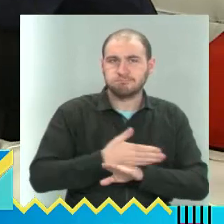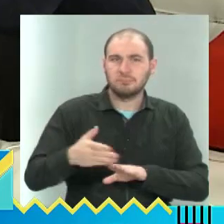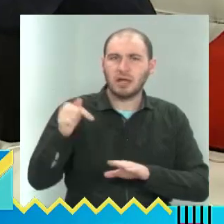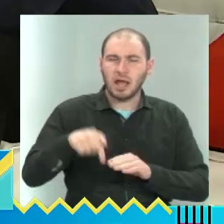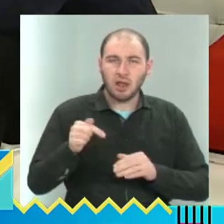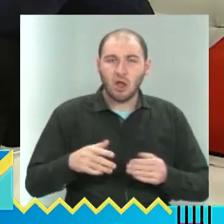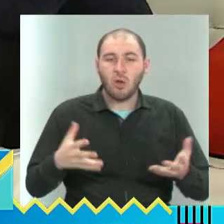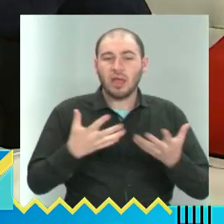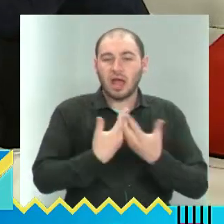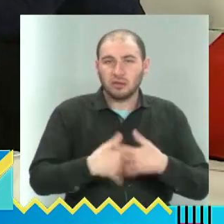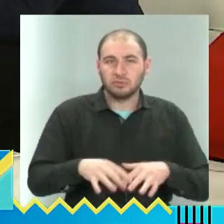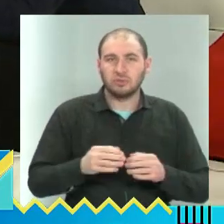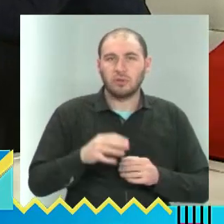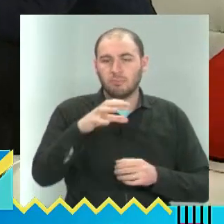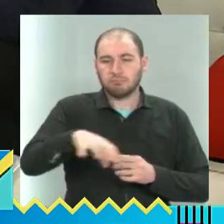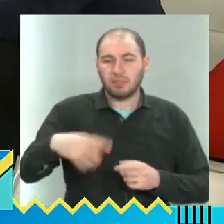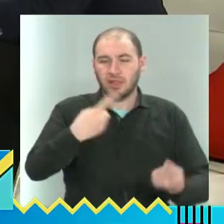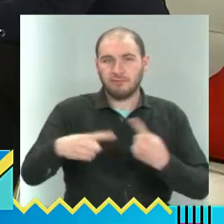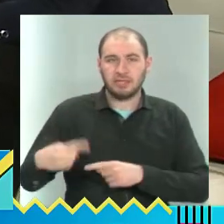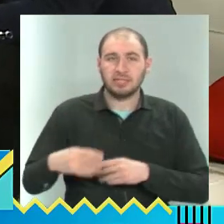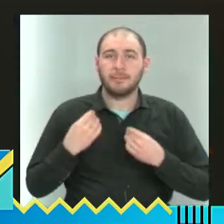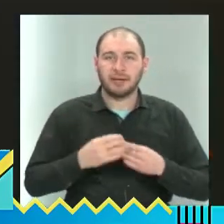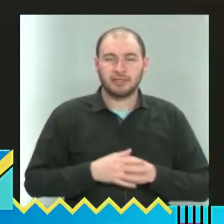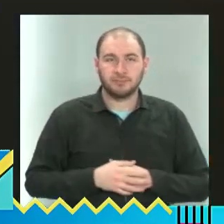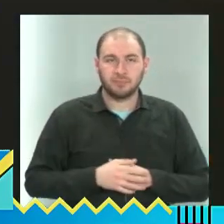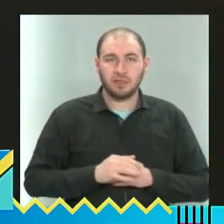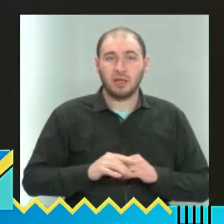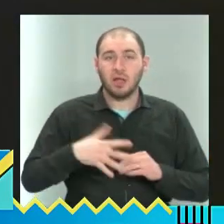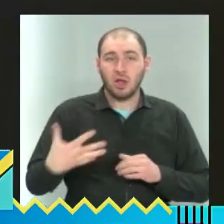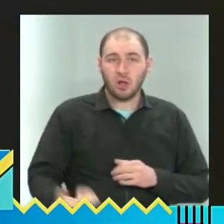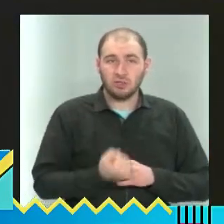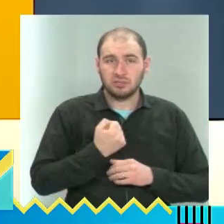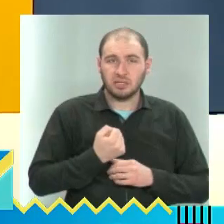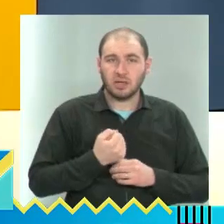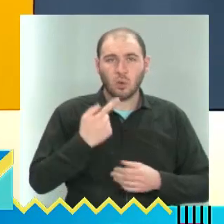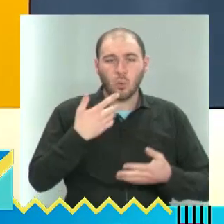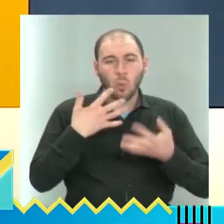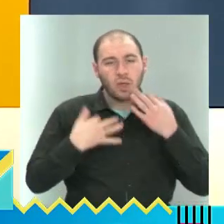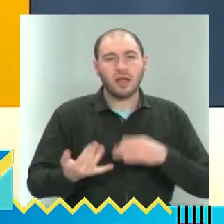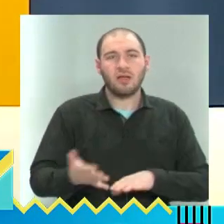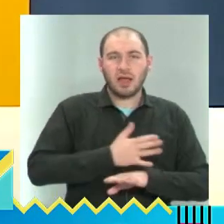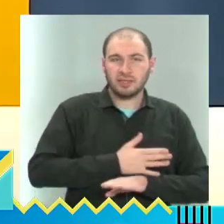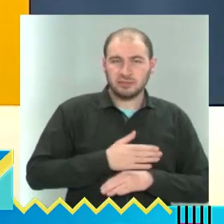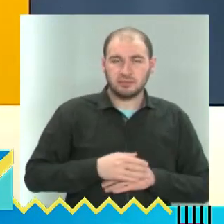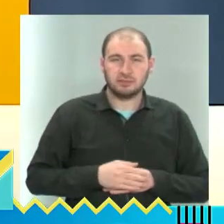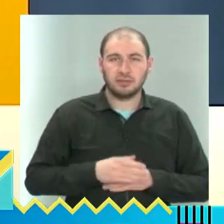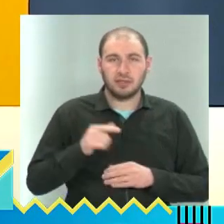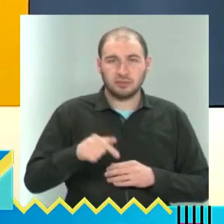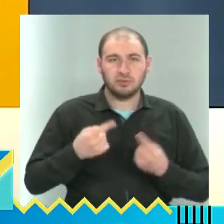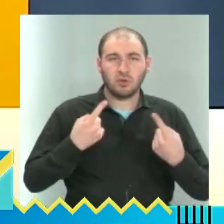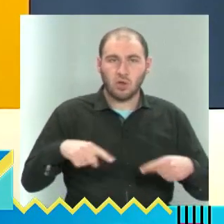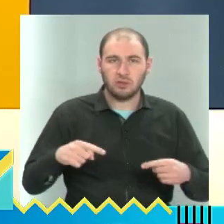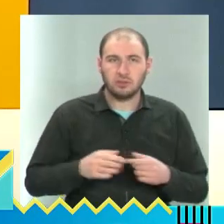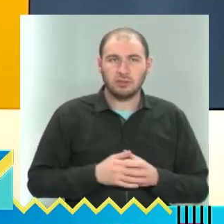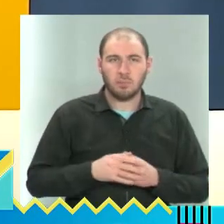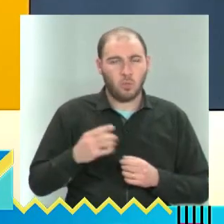busca de la articulación con los distintos efectores para poder lograr la prevención. Digo, eso como elemento